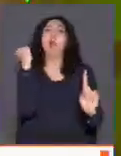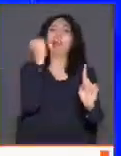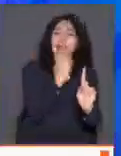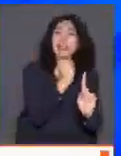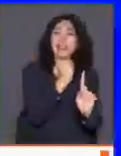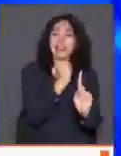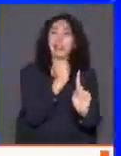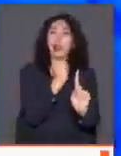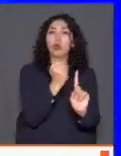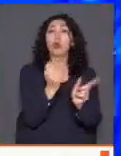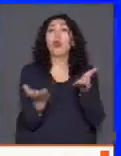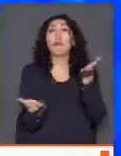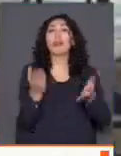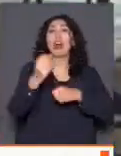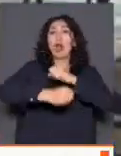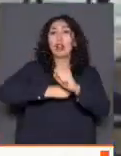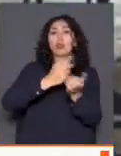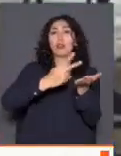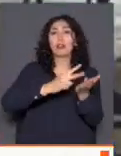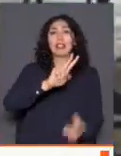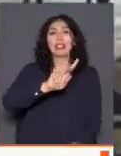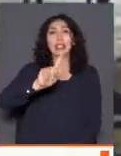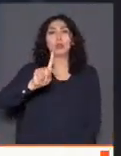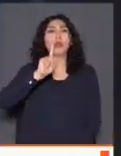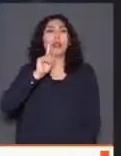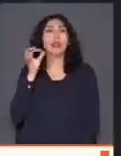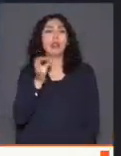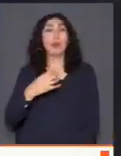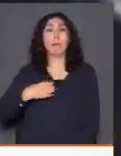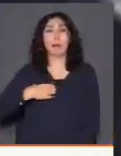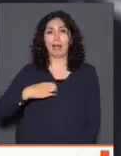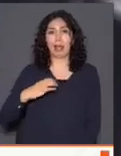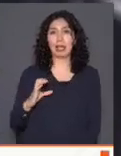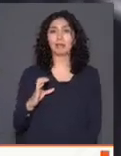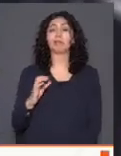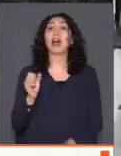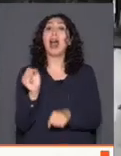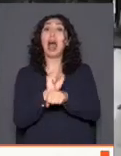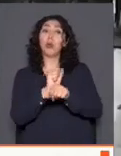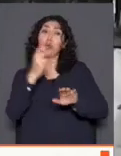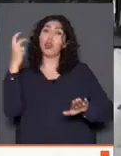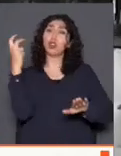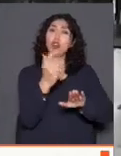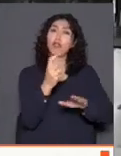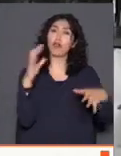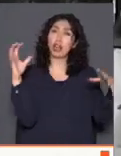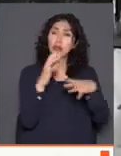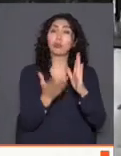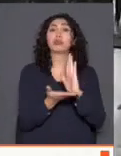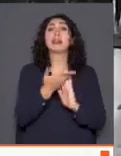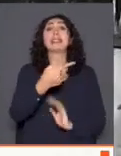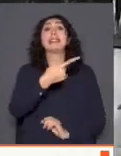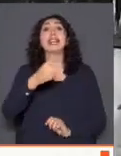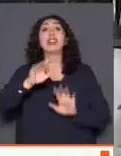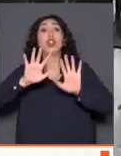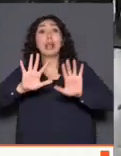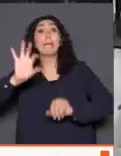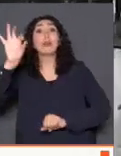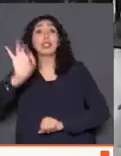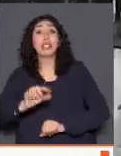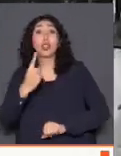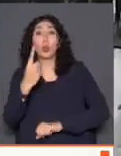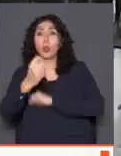de 2021, según la PDI. En el caso de los robos violentos de vehículos, estos crecieron un 110% en un año, según